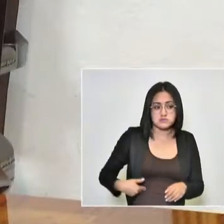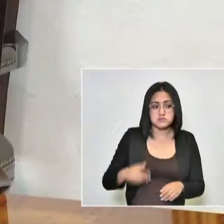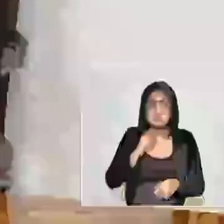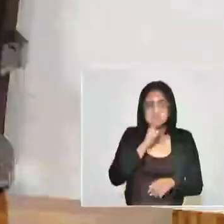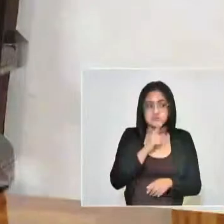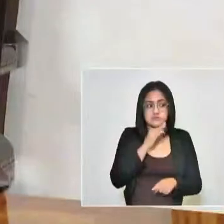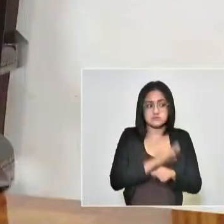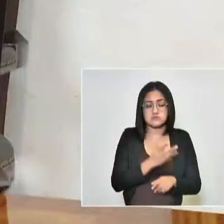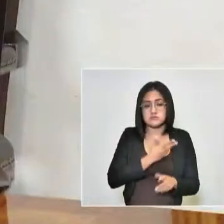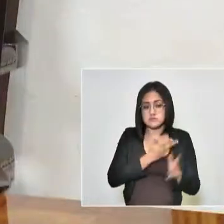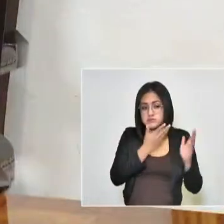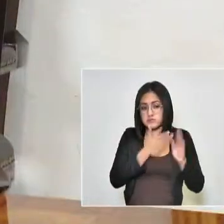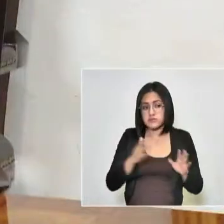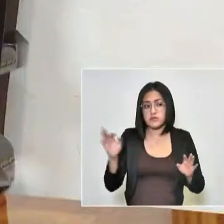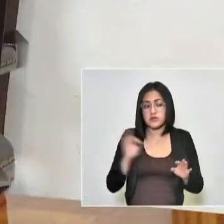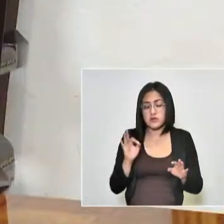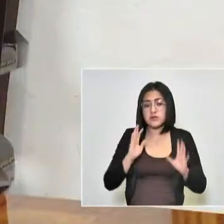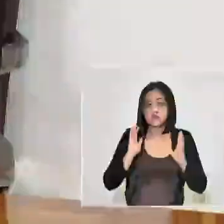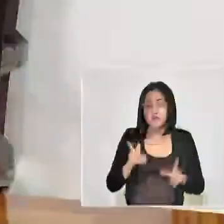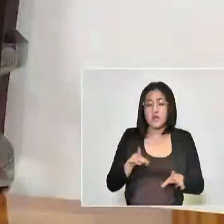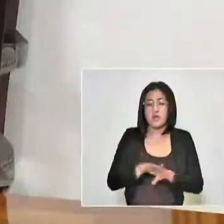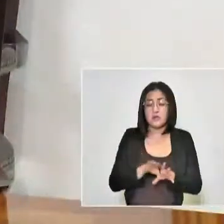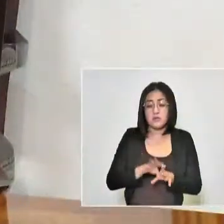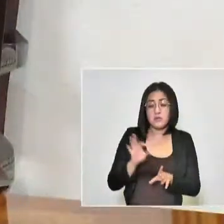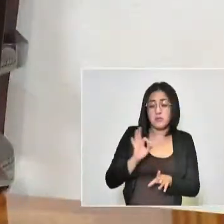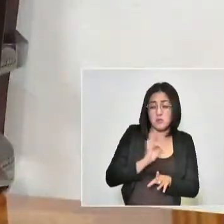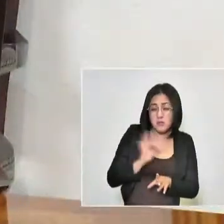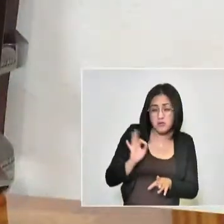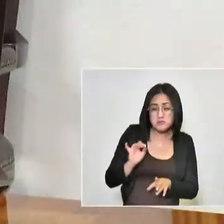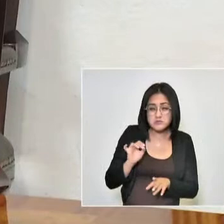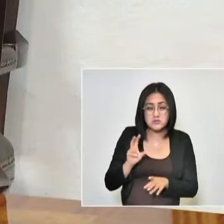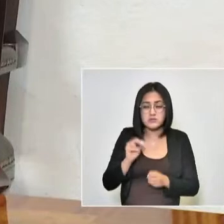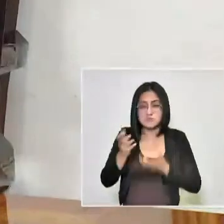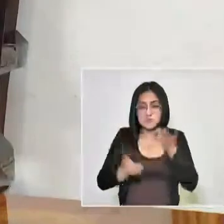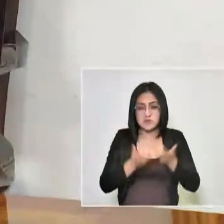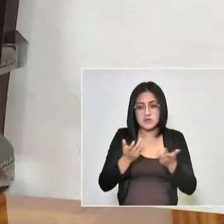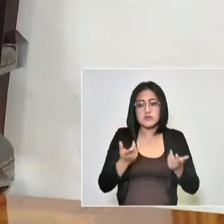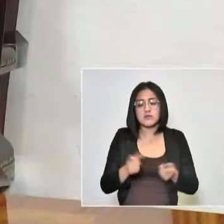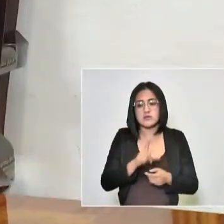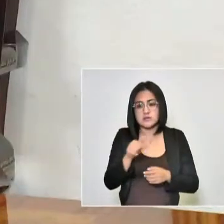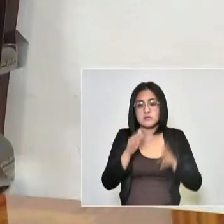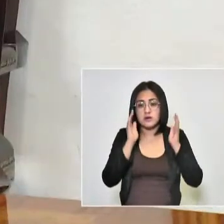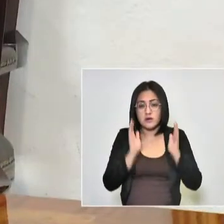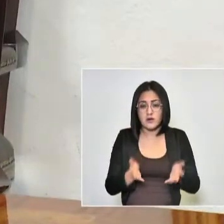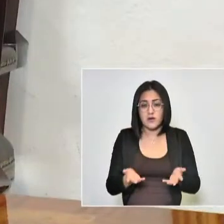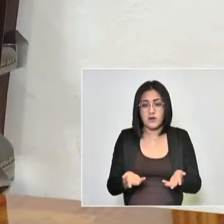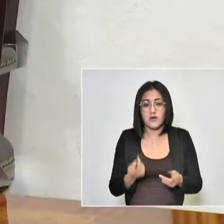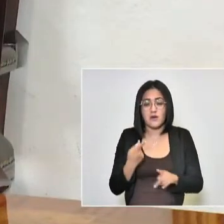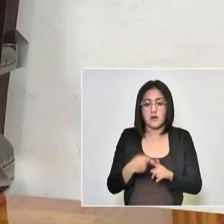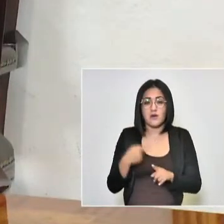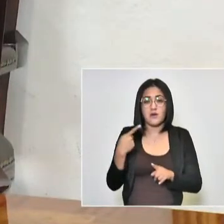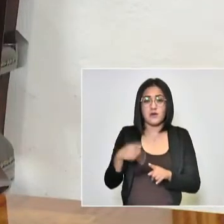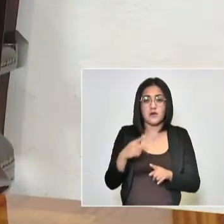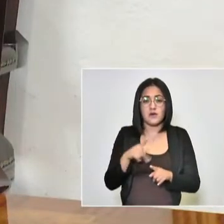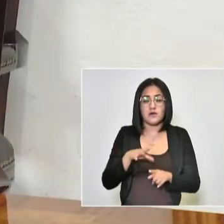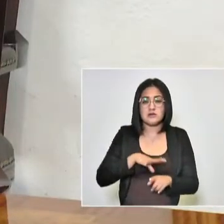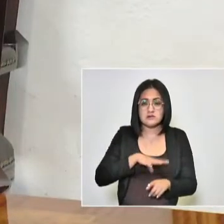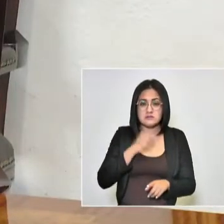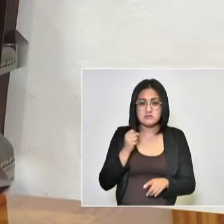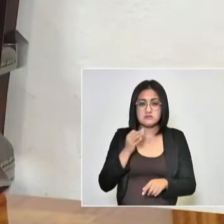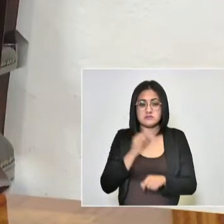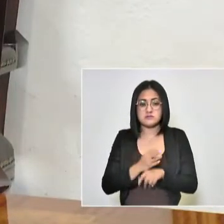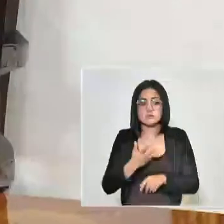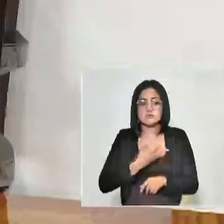la presencia de potenciales incendios forestales y gracias al esfuerzo que se está haciendo para este